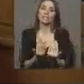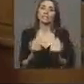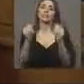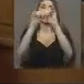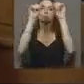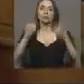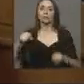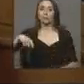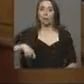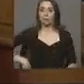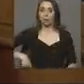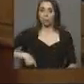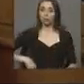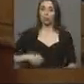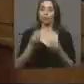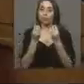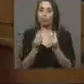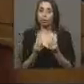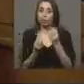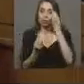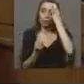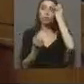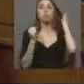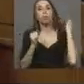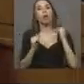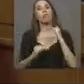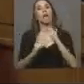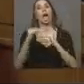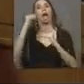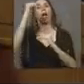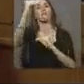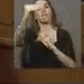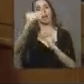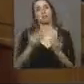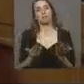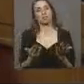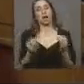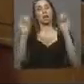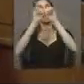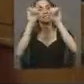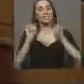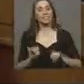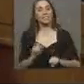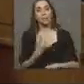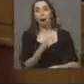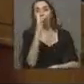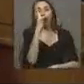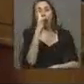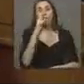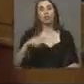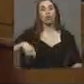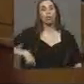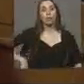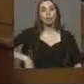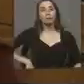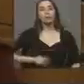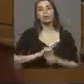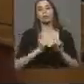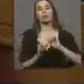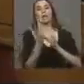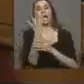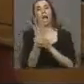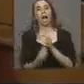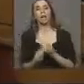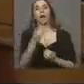de pensiones idóneo, creo que vamos a poder avanzar en esto, pero reitero, un sistema único de pensiones. Terminemos con